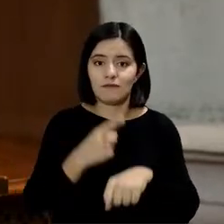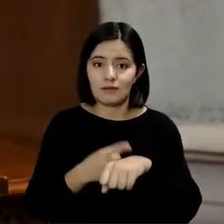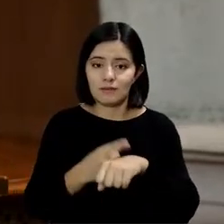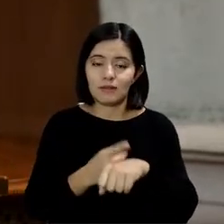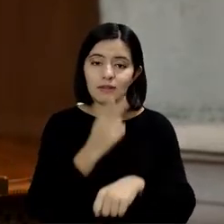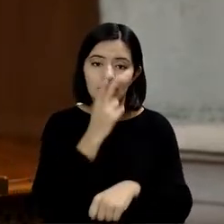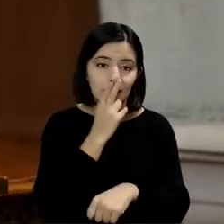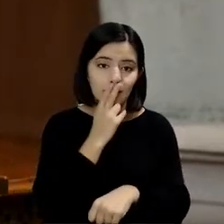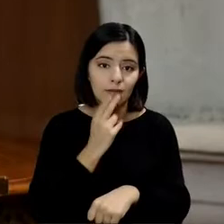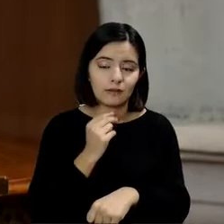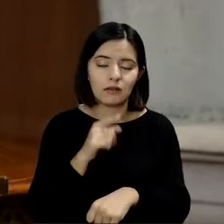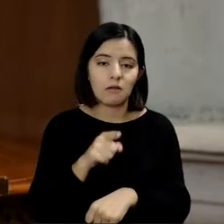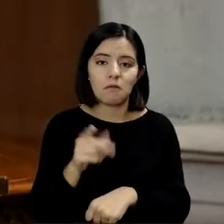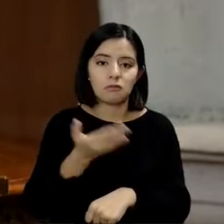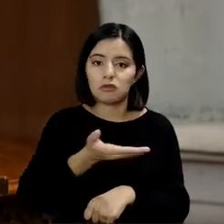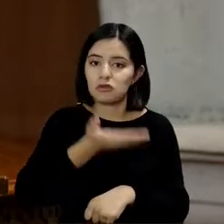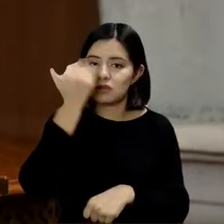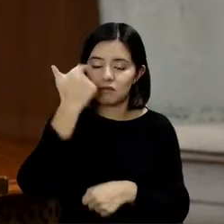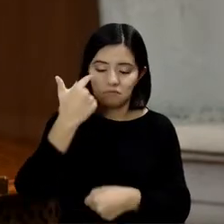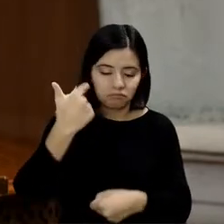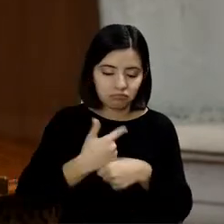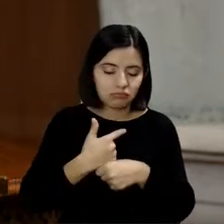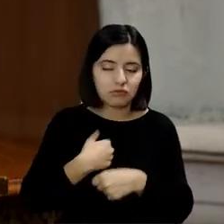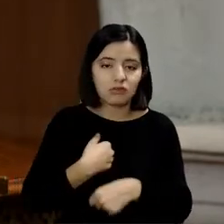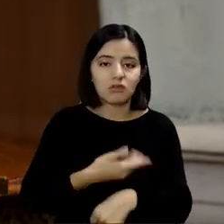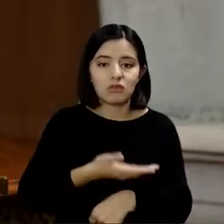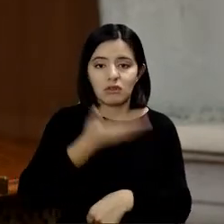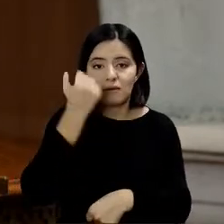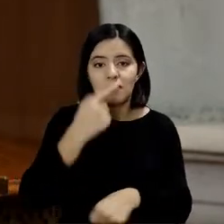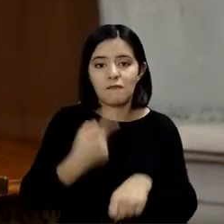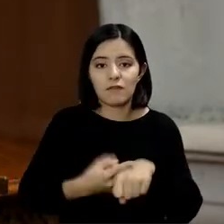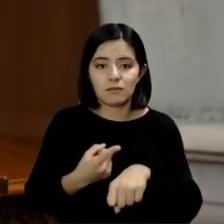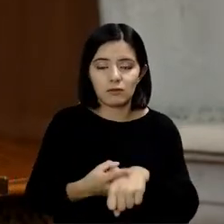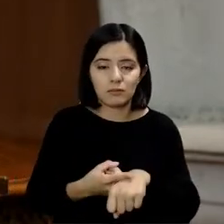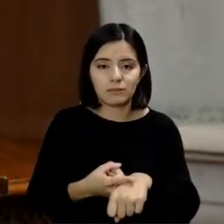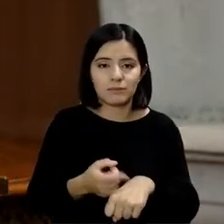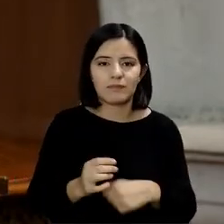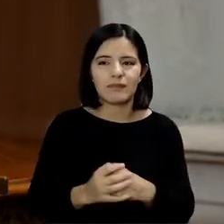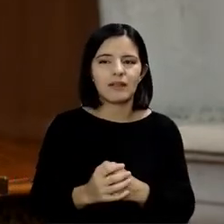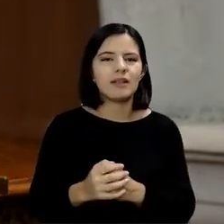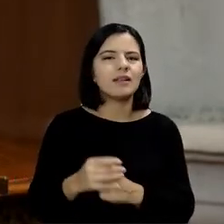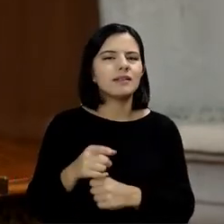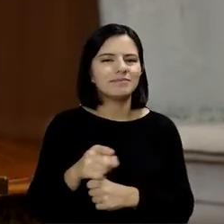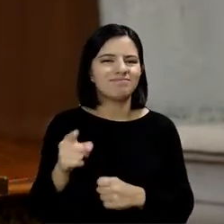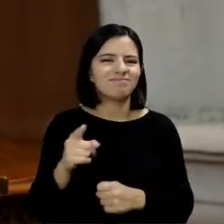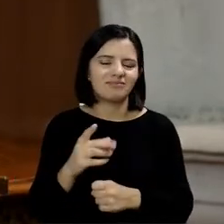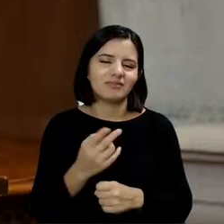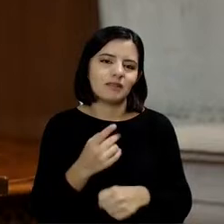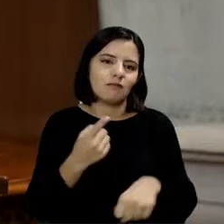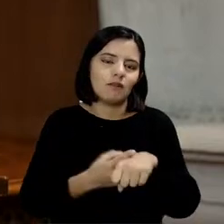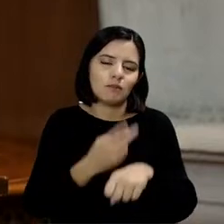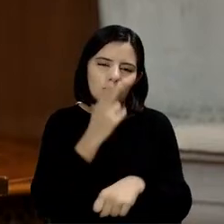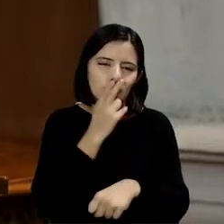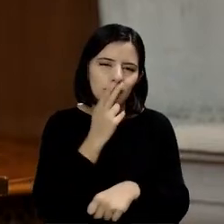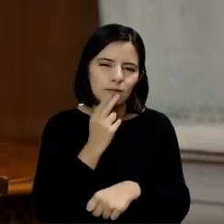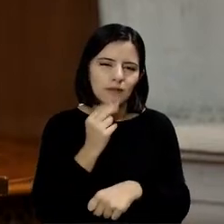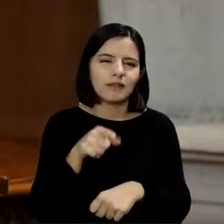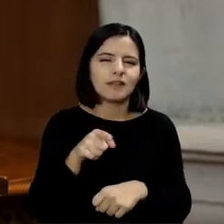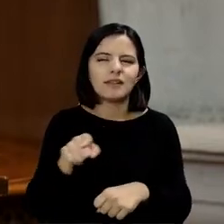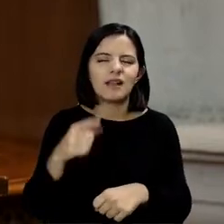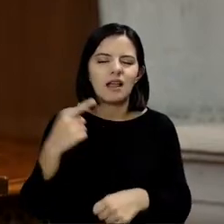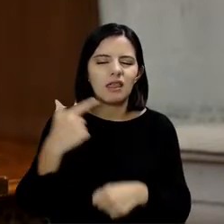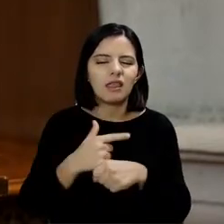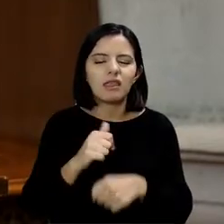México desconocen su condición. La prevalencia de diabetes no diagnosticada es mayor en hombres con